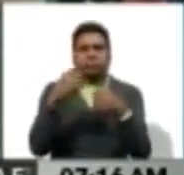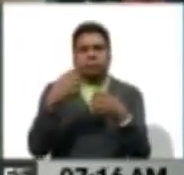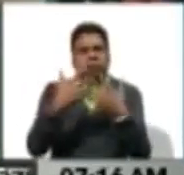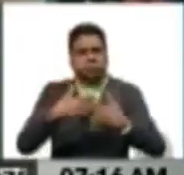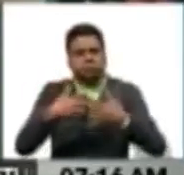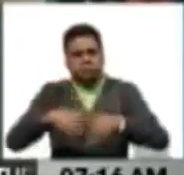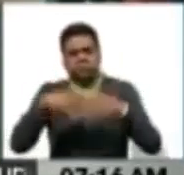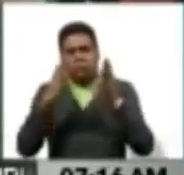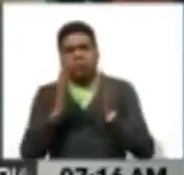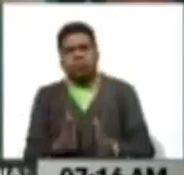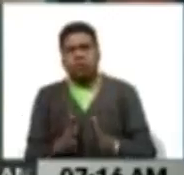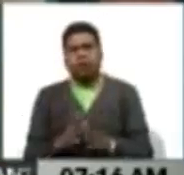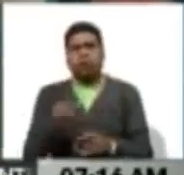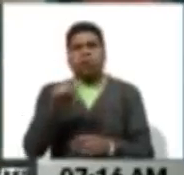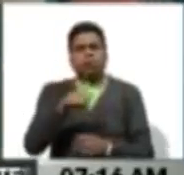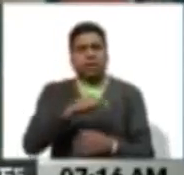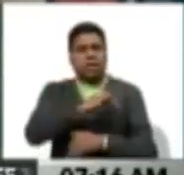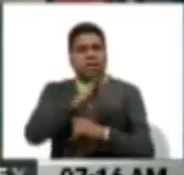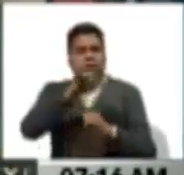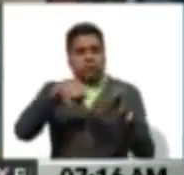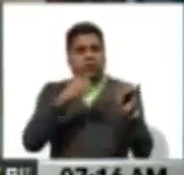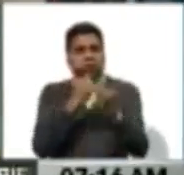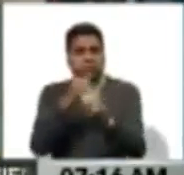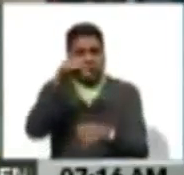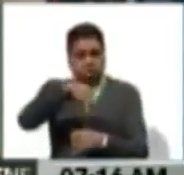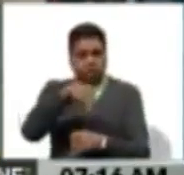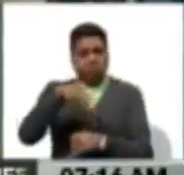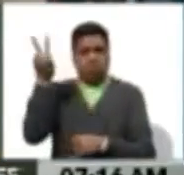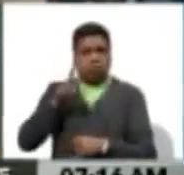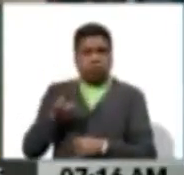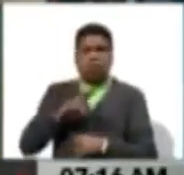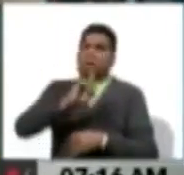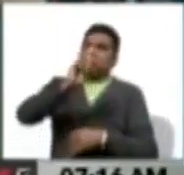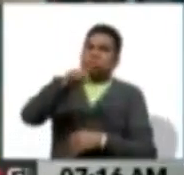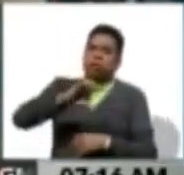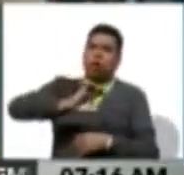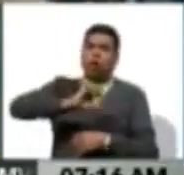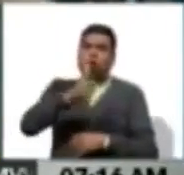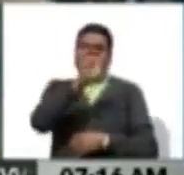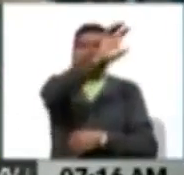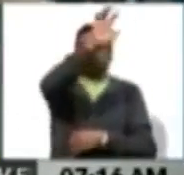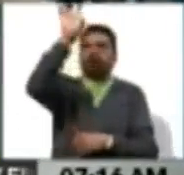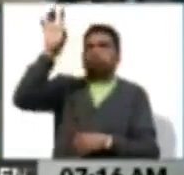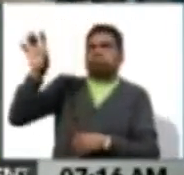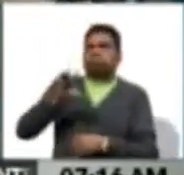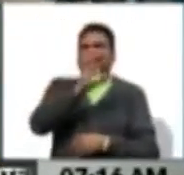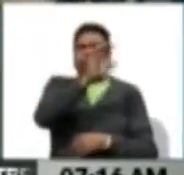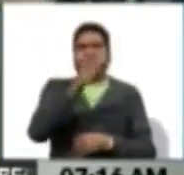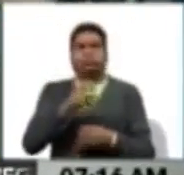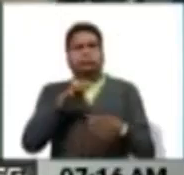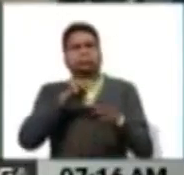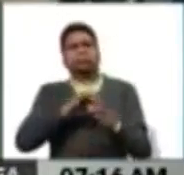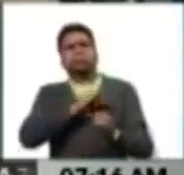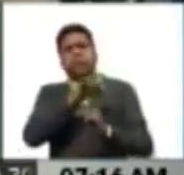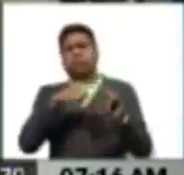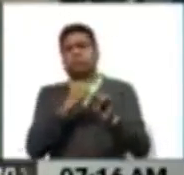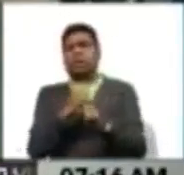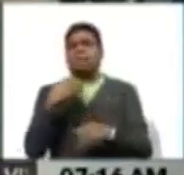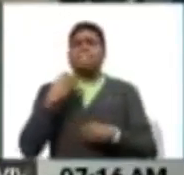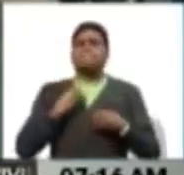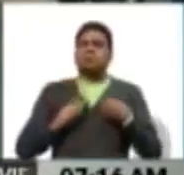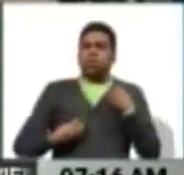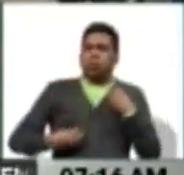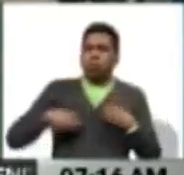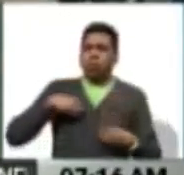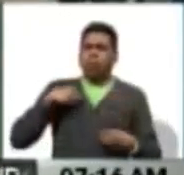compañía nacional e internacional. Al obtener conversaciones con ellos, me indicaban su preocupación por